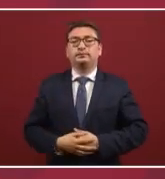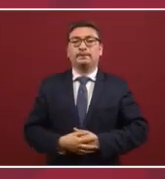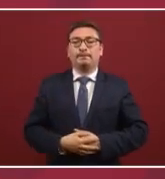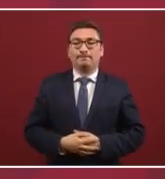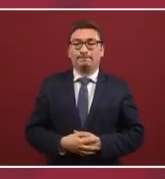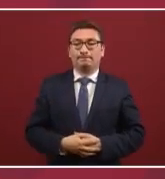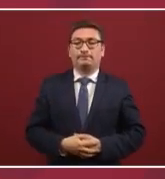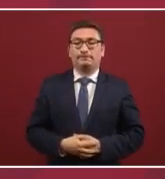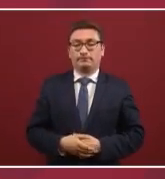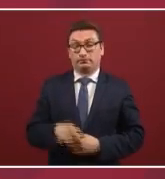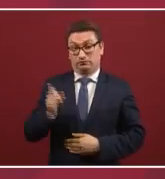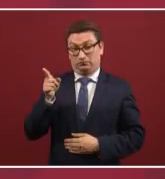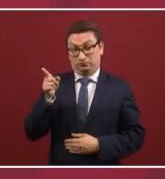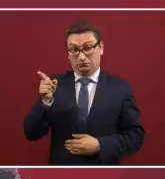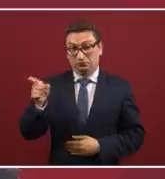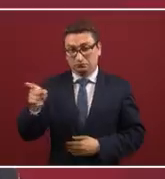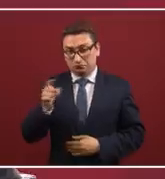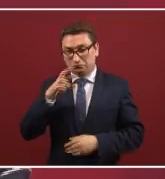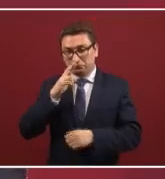corresponde